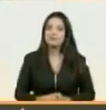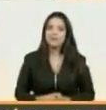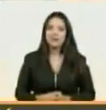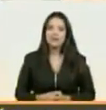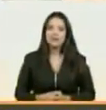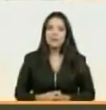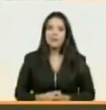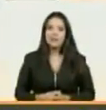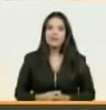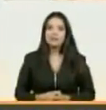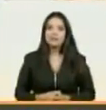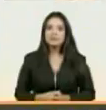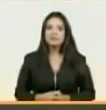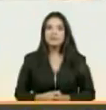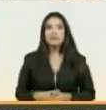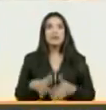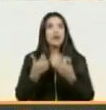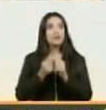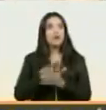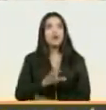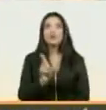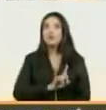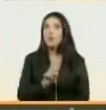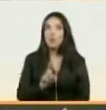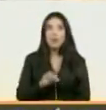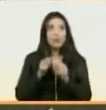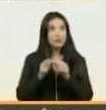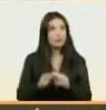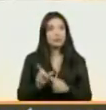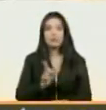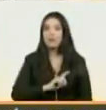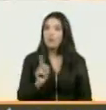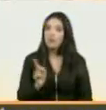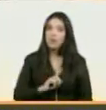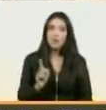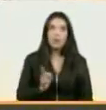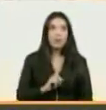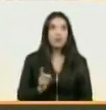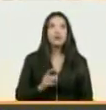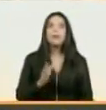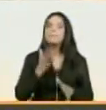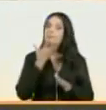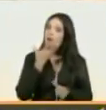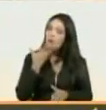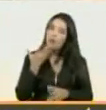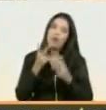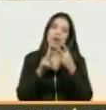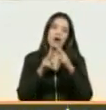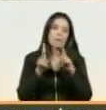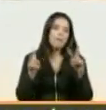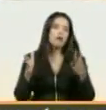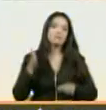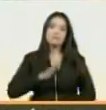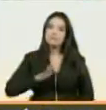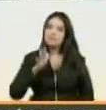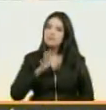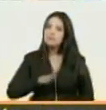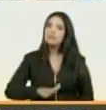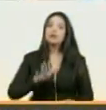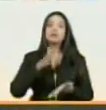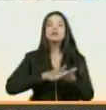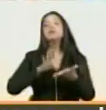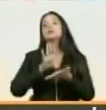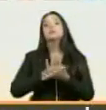La violencia genera violencia. No se presten para eso. Abonen el terreno para la paz, para la mesura, para la sindéresis, para